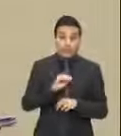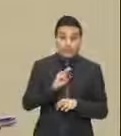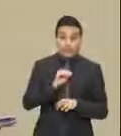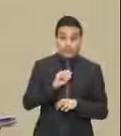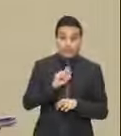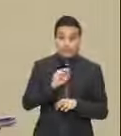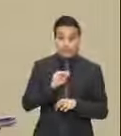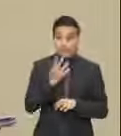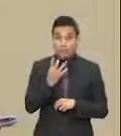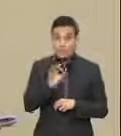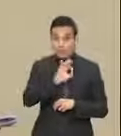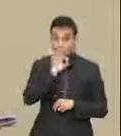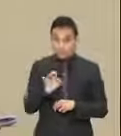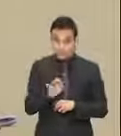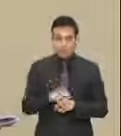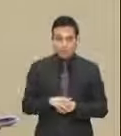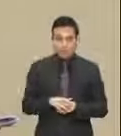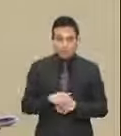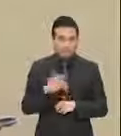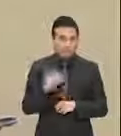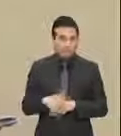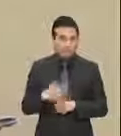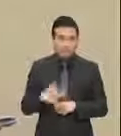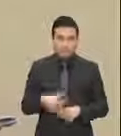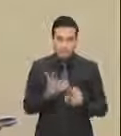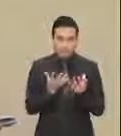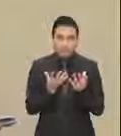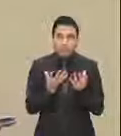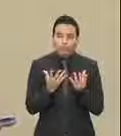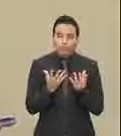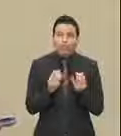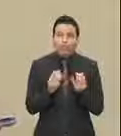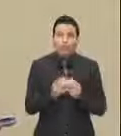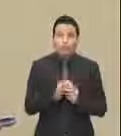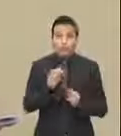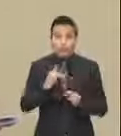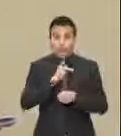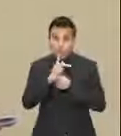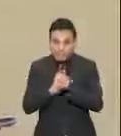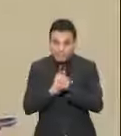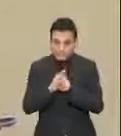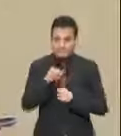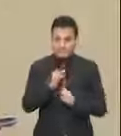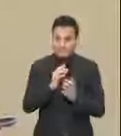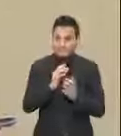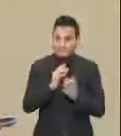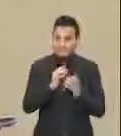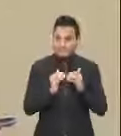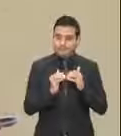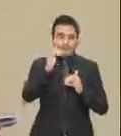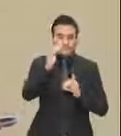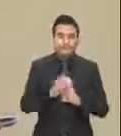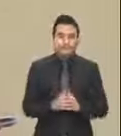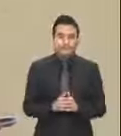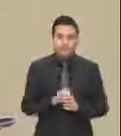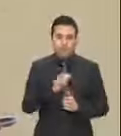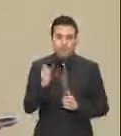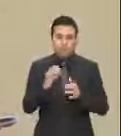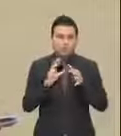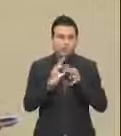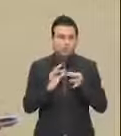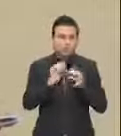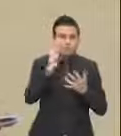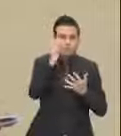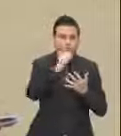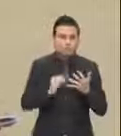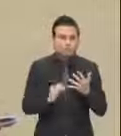84 por cierto una cobertura altísima incluso si se compara con otros países del continente otros aspectos más que permiten hablar del